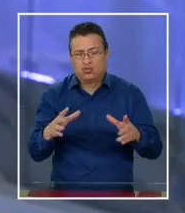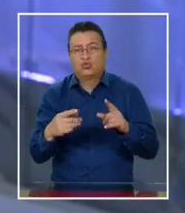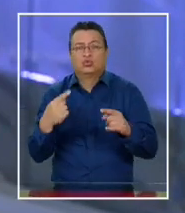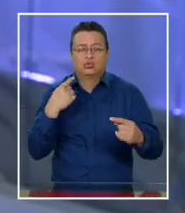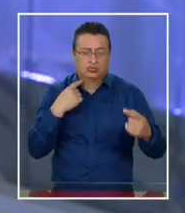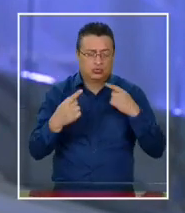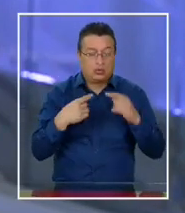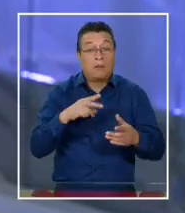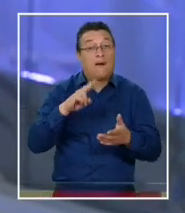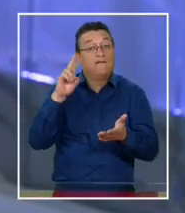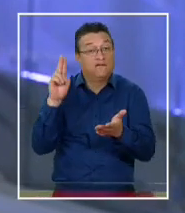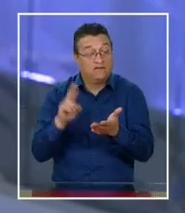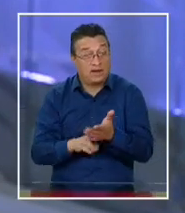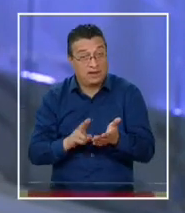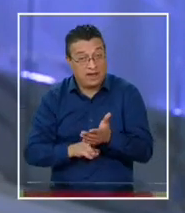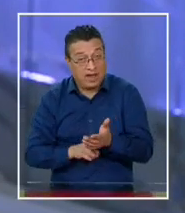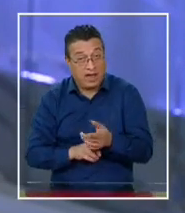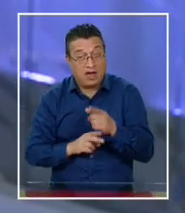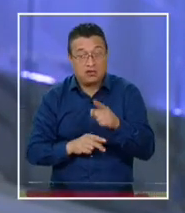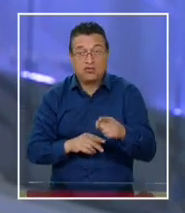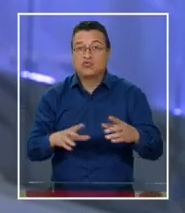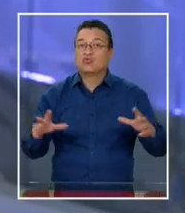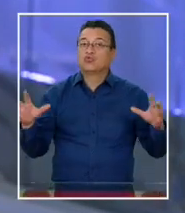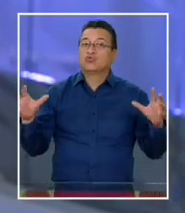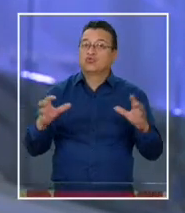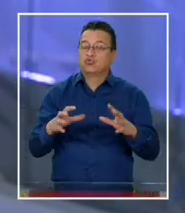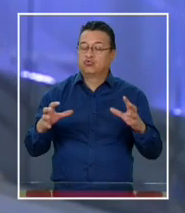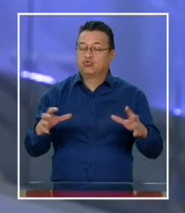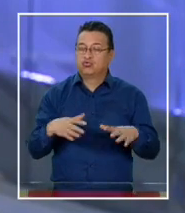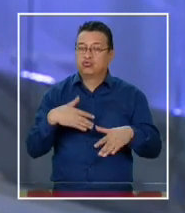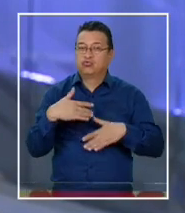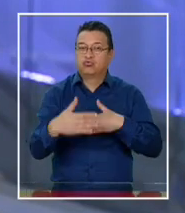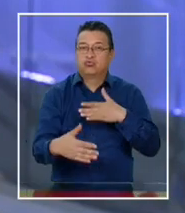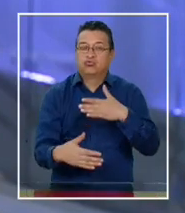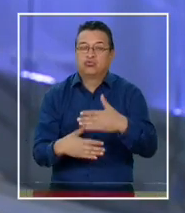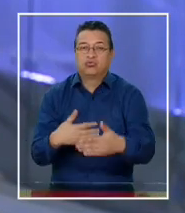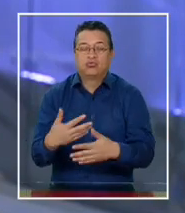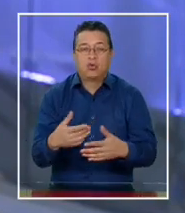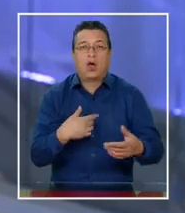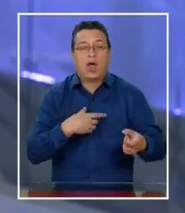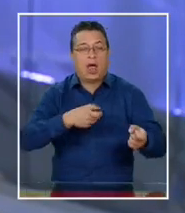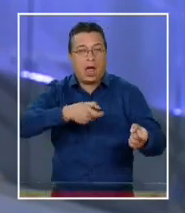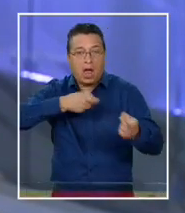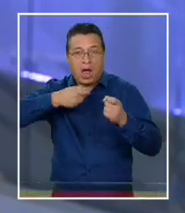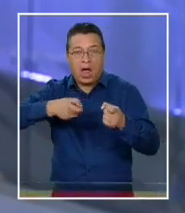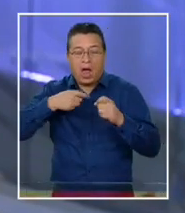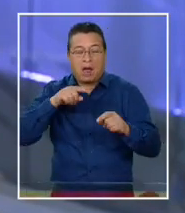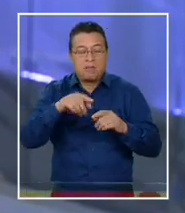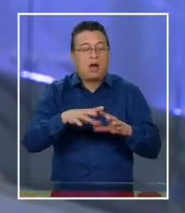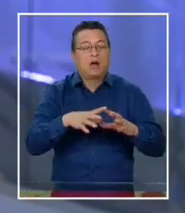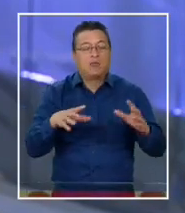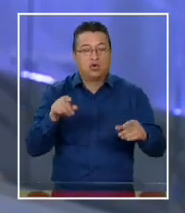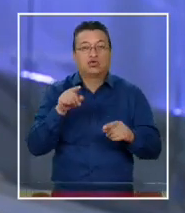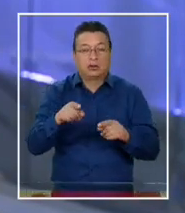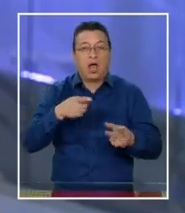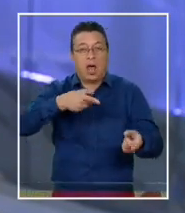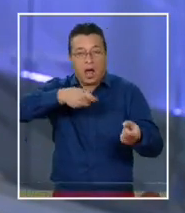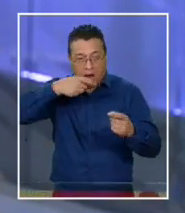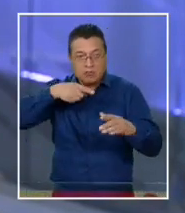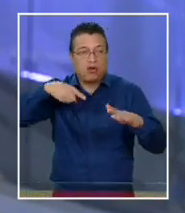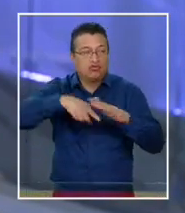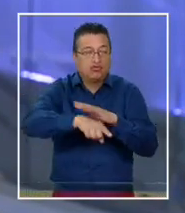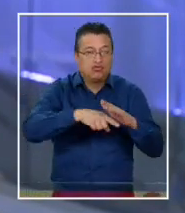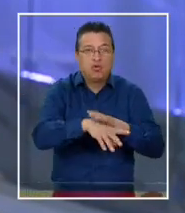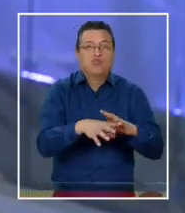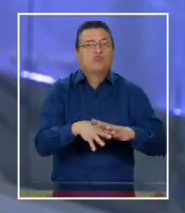pero la verdad es que está es tan fuerte esta ola de de armas yo diría el corazón de esto ha sido el ingreso de armas